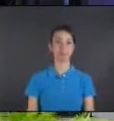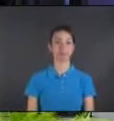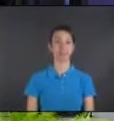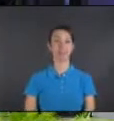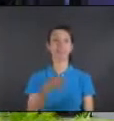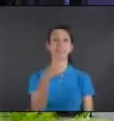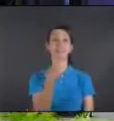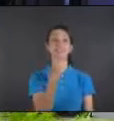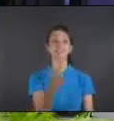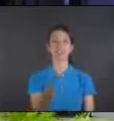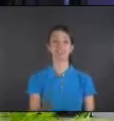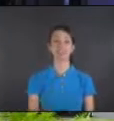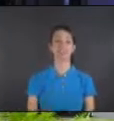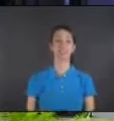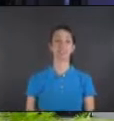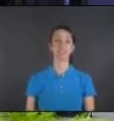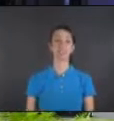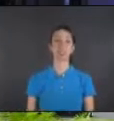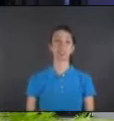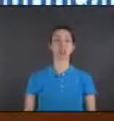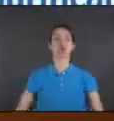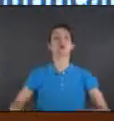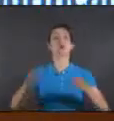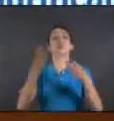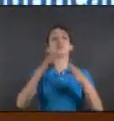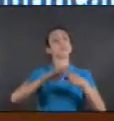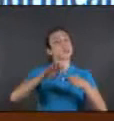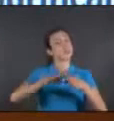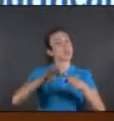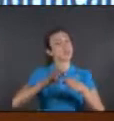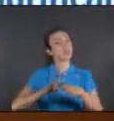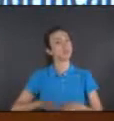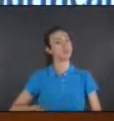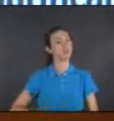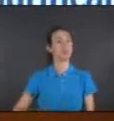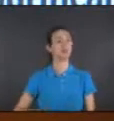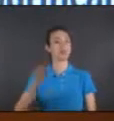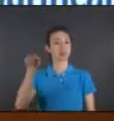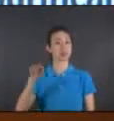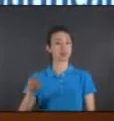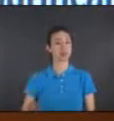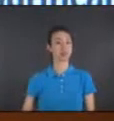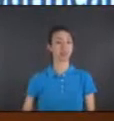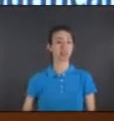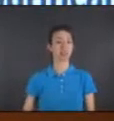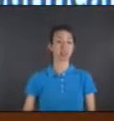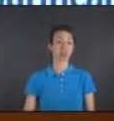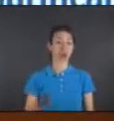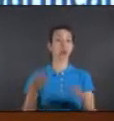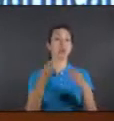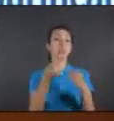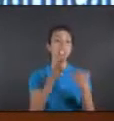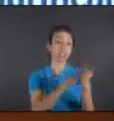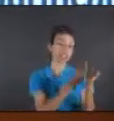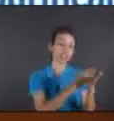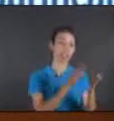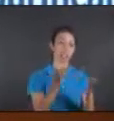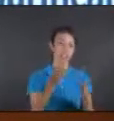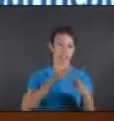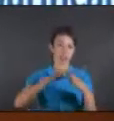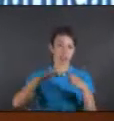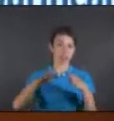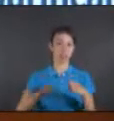Entonces, una de las cosas es la purificación del santuario. Mire, hermano, mire, el primer día nos conduce a la